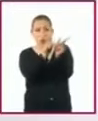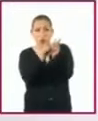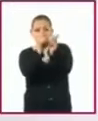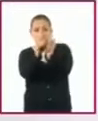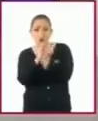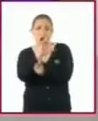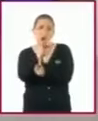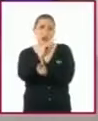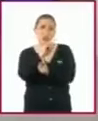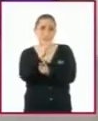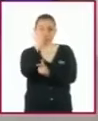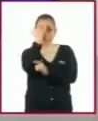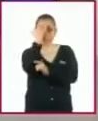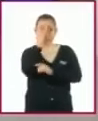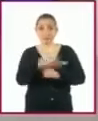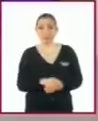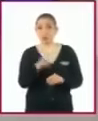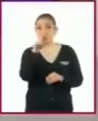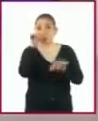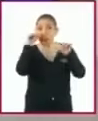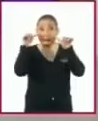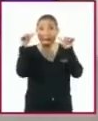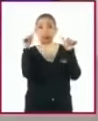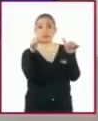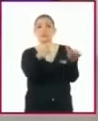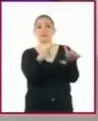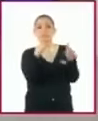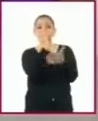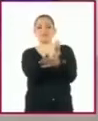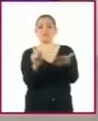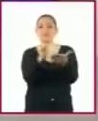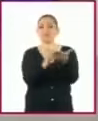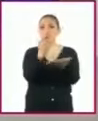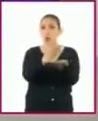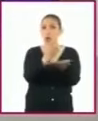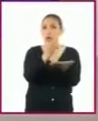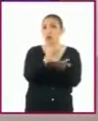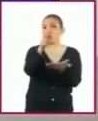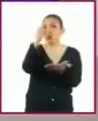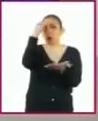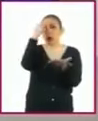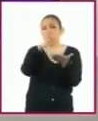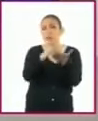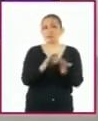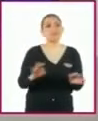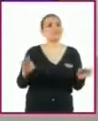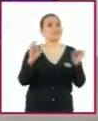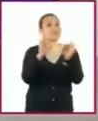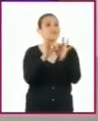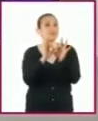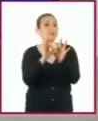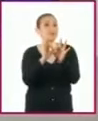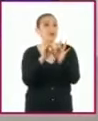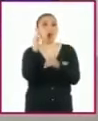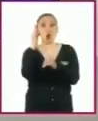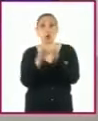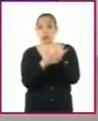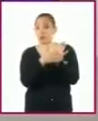conocemos. Pongan mucha atención y anoten en sus cuadernos lo que consideren más importante. Al